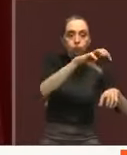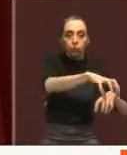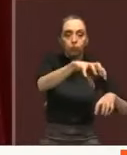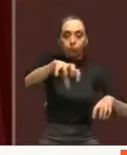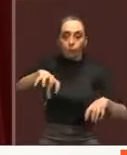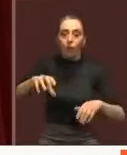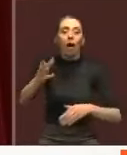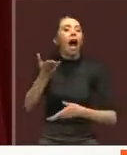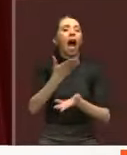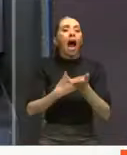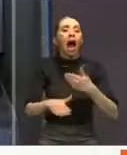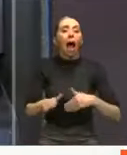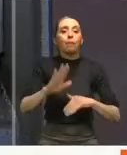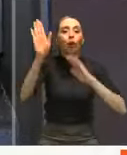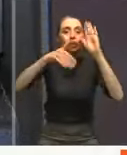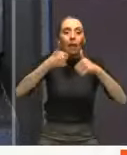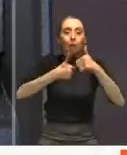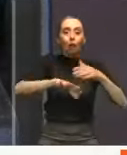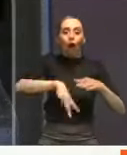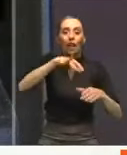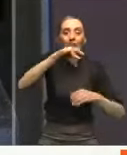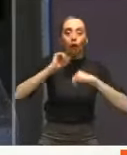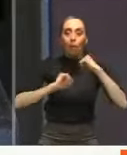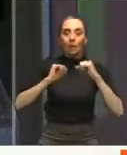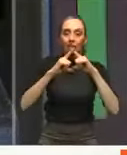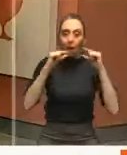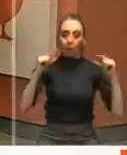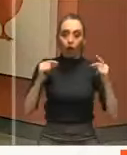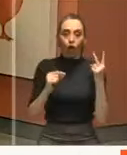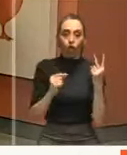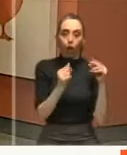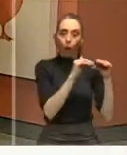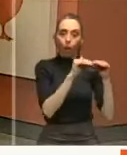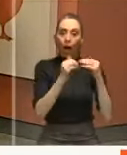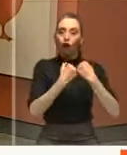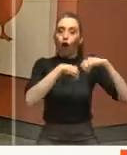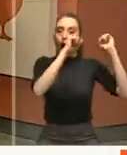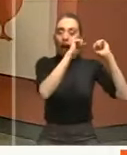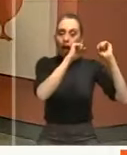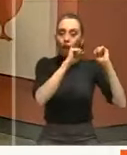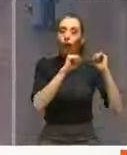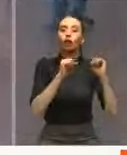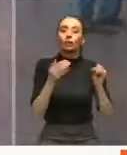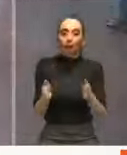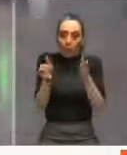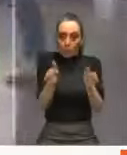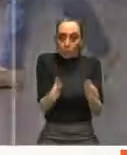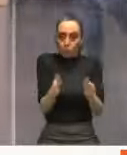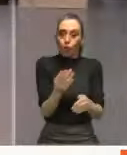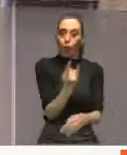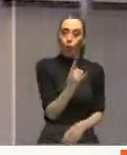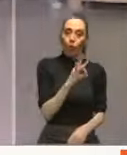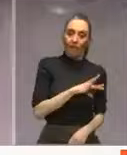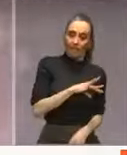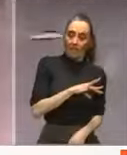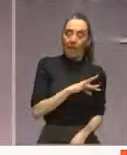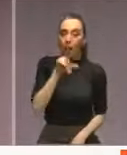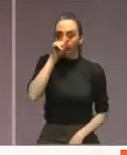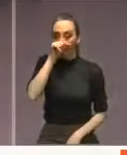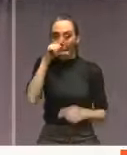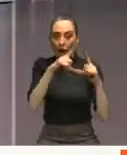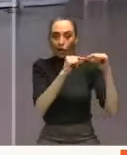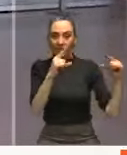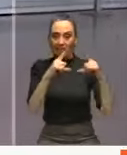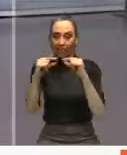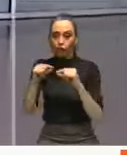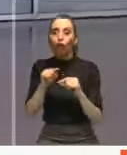en el contexto de la licitación de metro en la que dos bancos se la adjudicaron. Los primeros ya están en Universidad de Chile y Pajaritos. La gracia de la